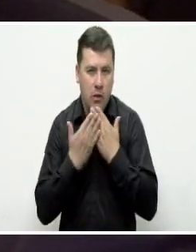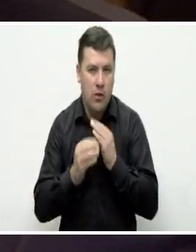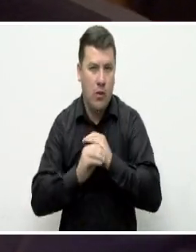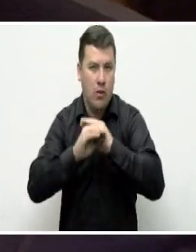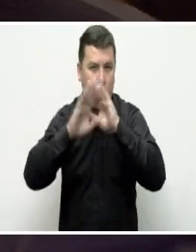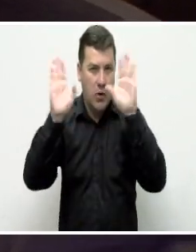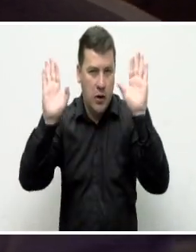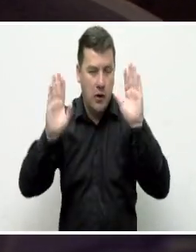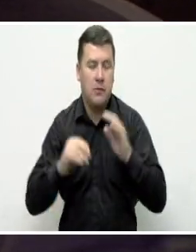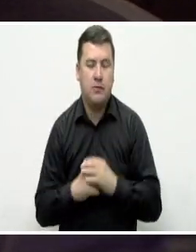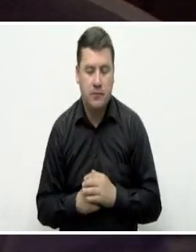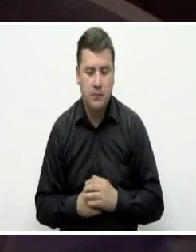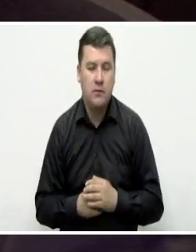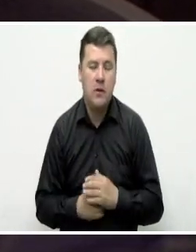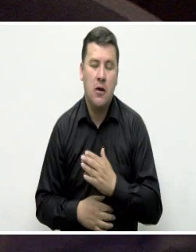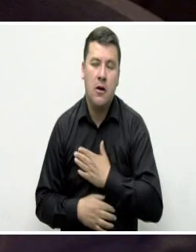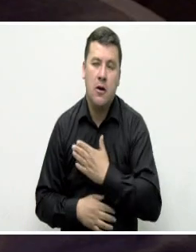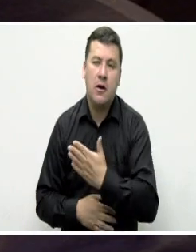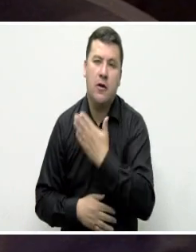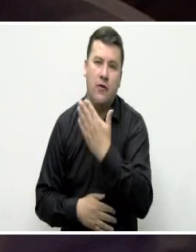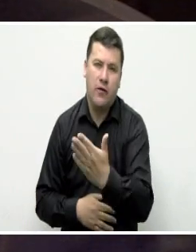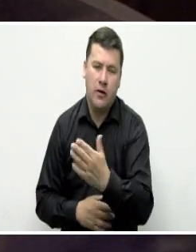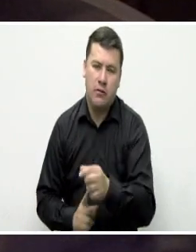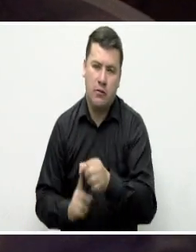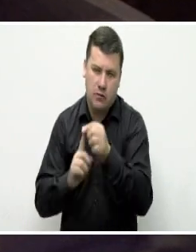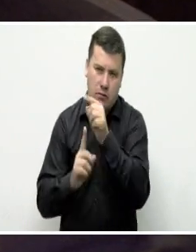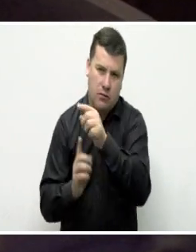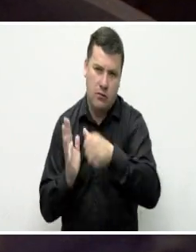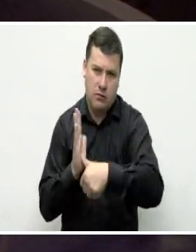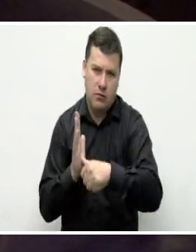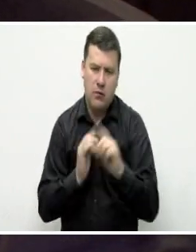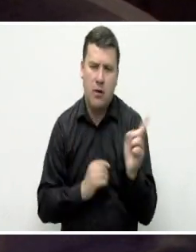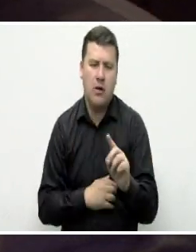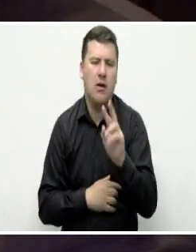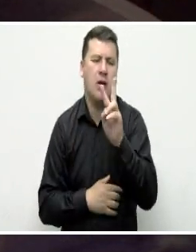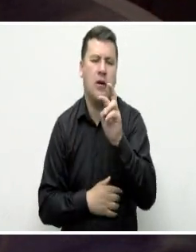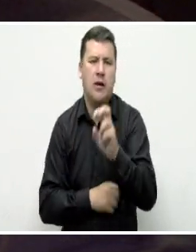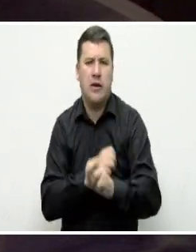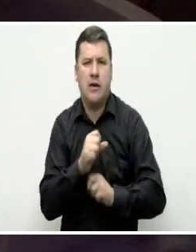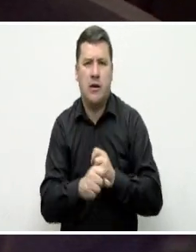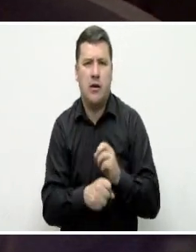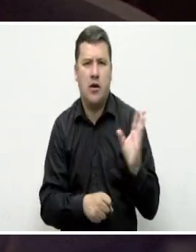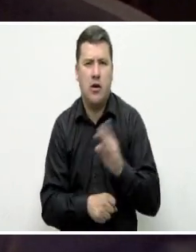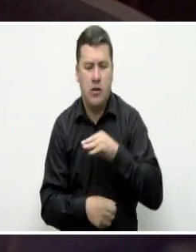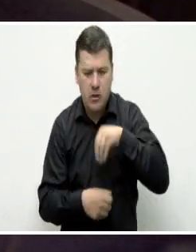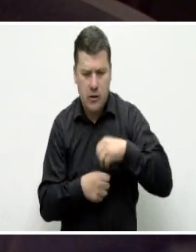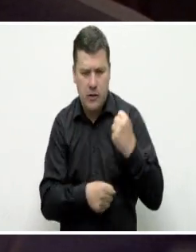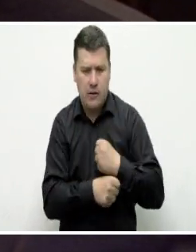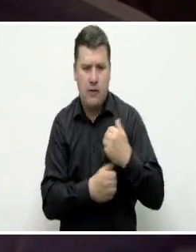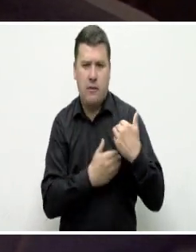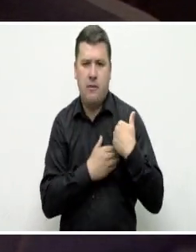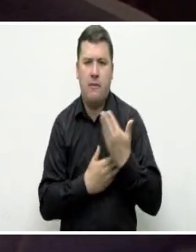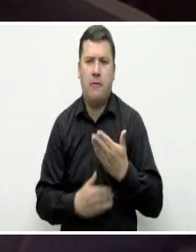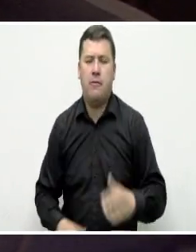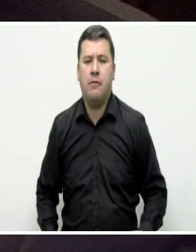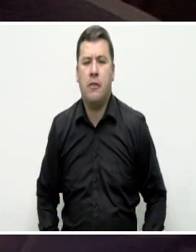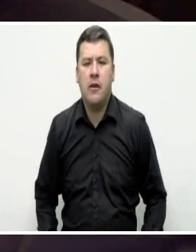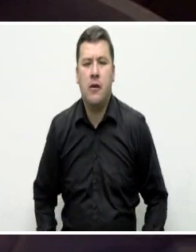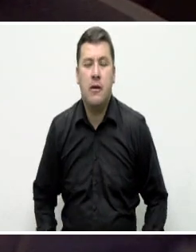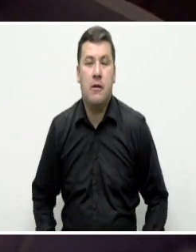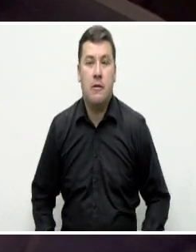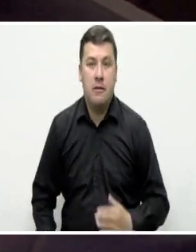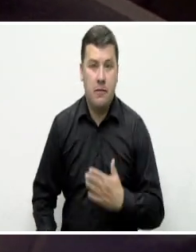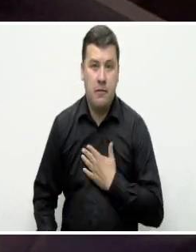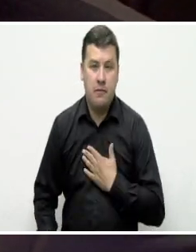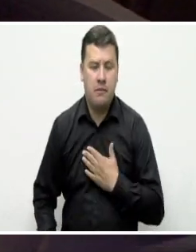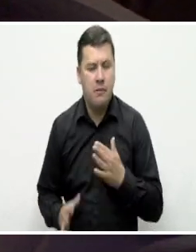por su intermedio una felicitación especial a la registraduría en sus 70 años y a todos sus funcionarios. Para nosotros